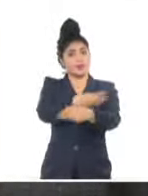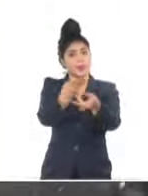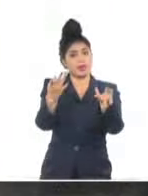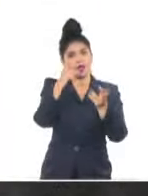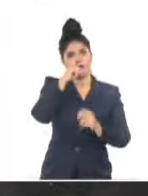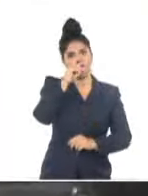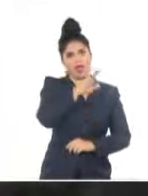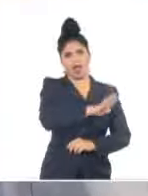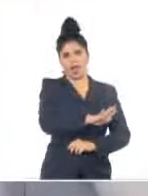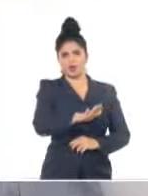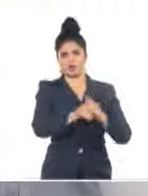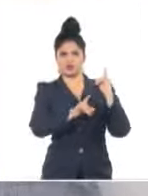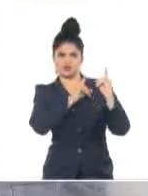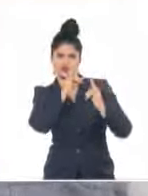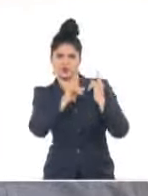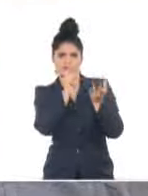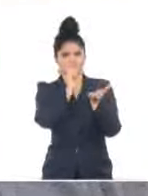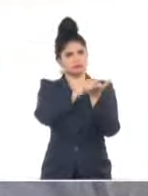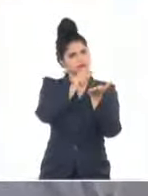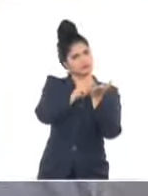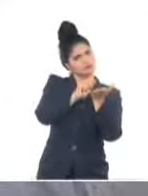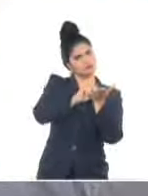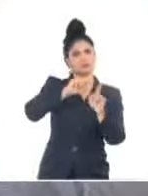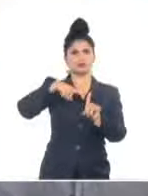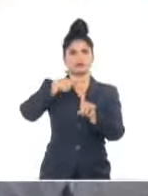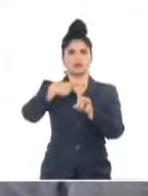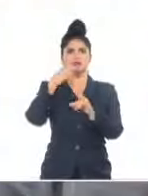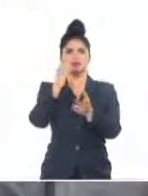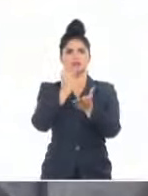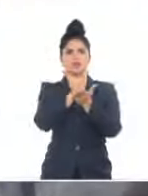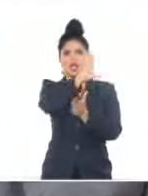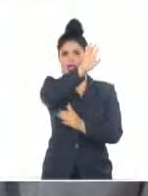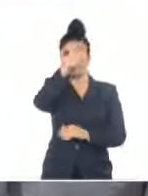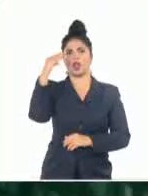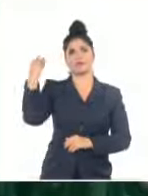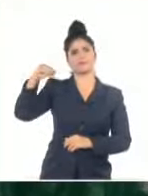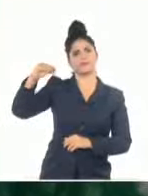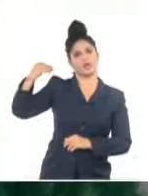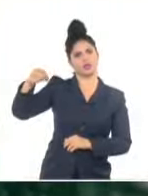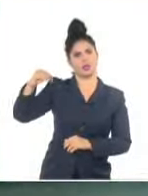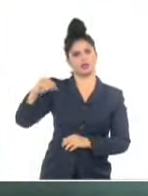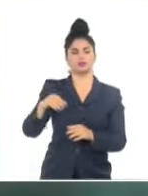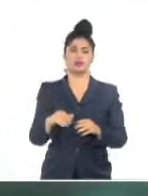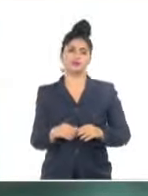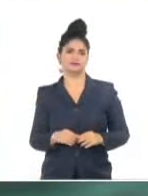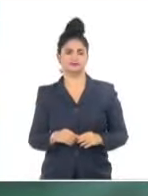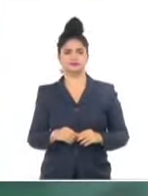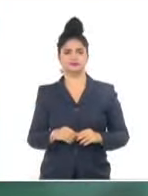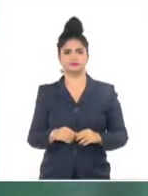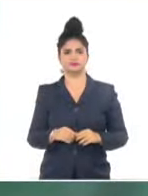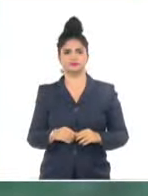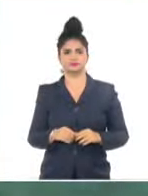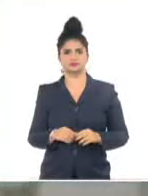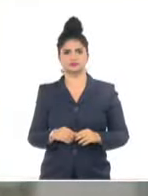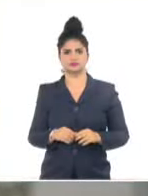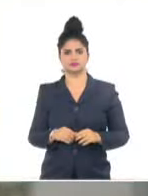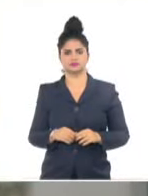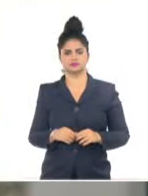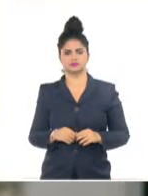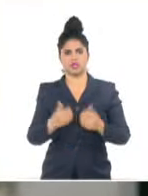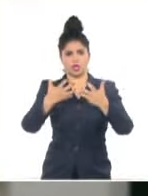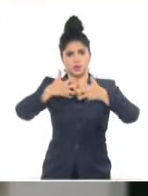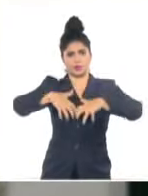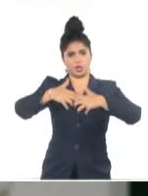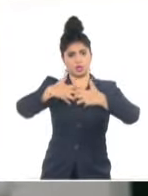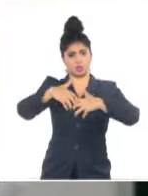y la merienda escolar. La falta de materia prima sigue impactando de forma negativa para cumplir con sus producciones, sobre todo